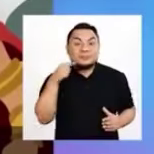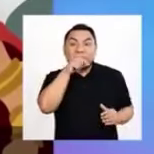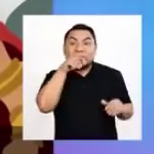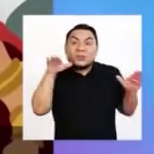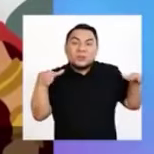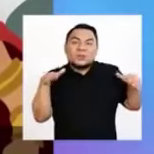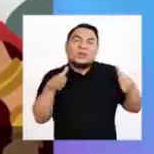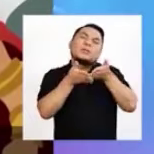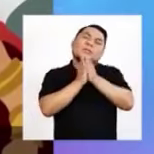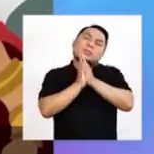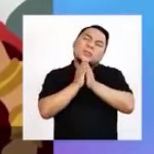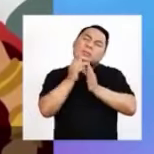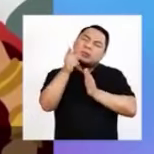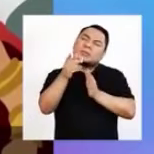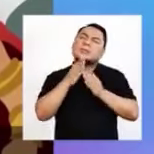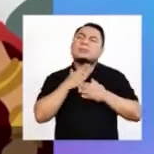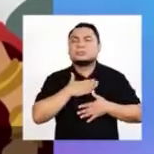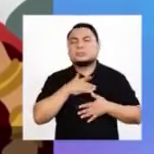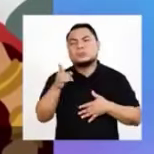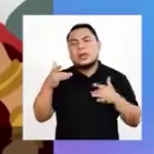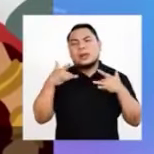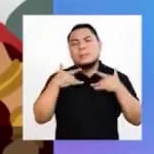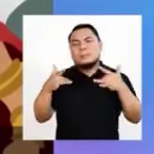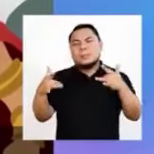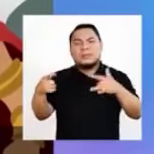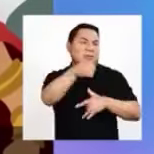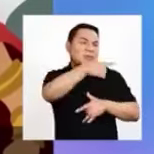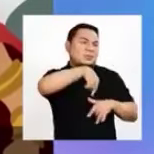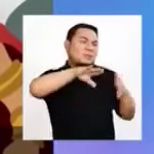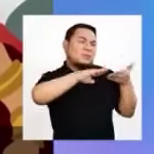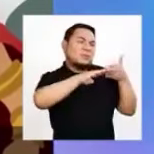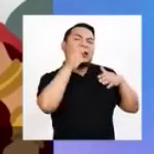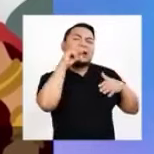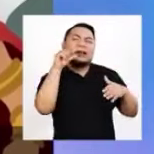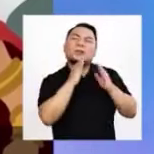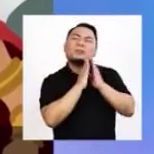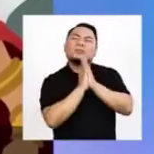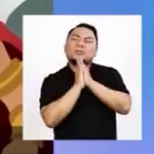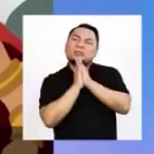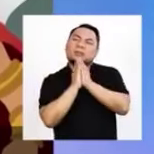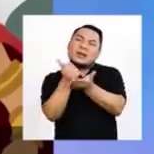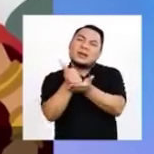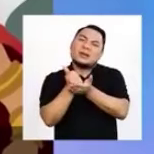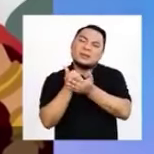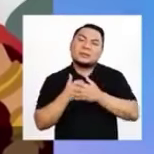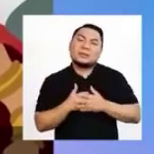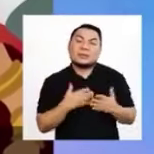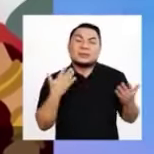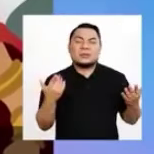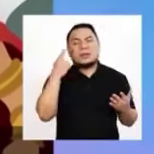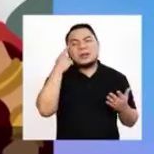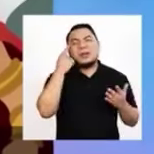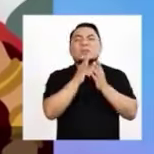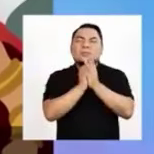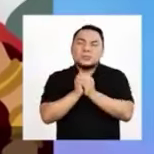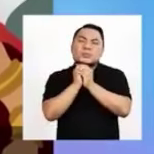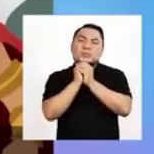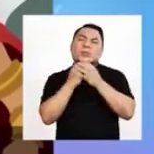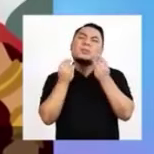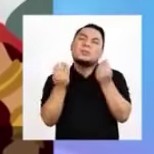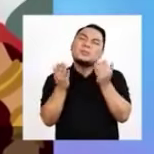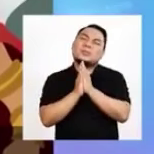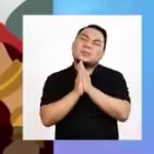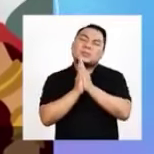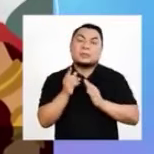pequeña avecilla le pidió que se compadeciera de la tierra y de los quechuas. Luego, agotado de